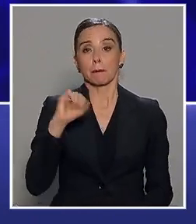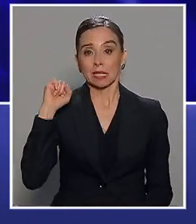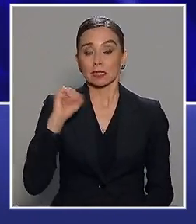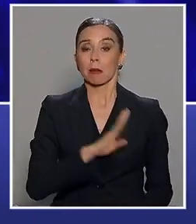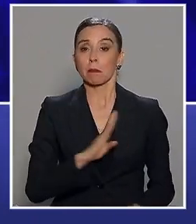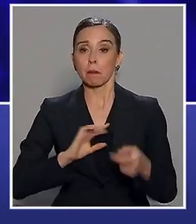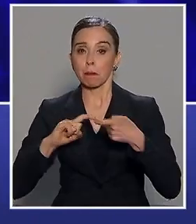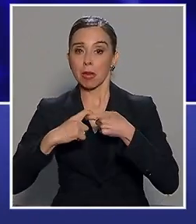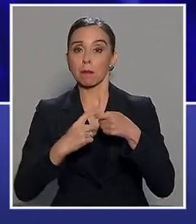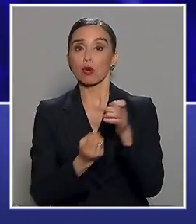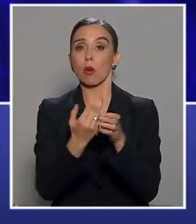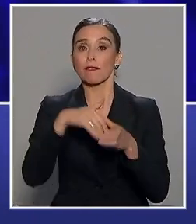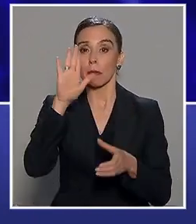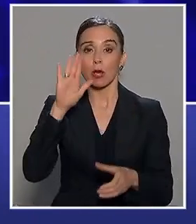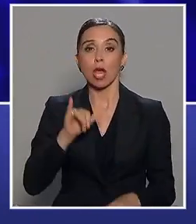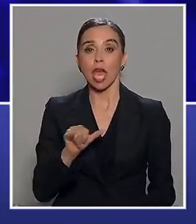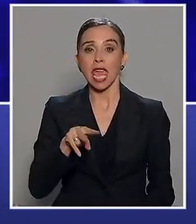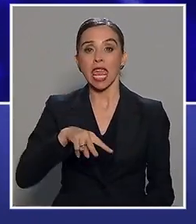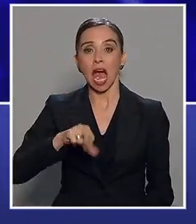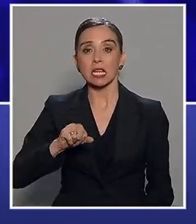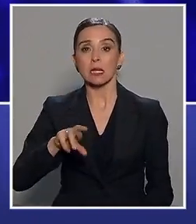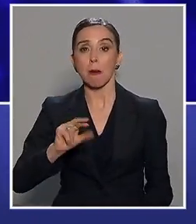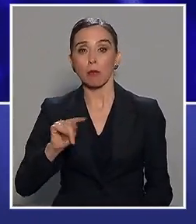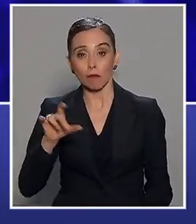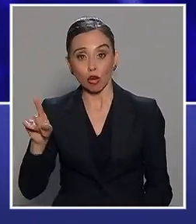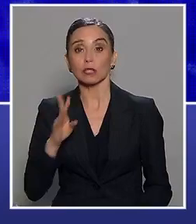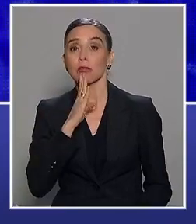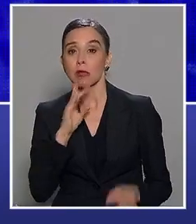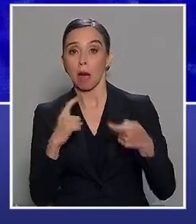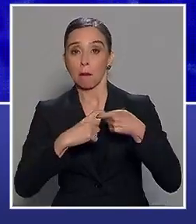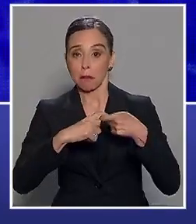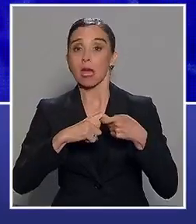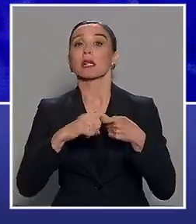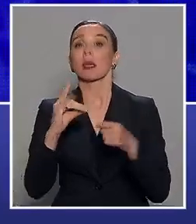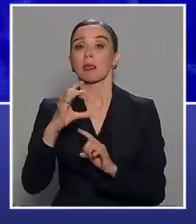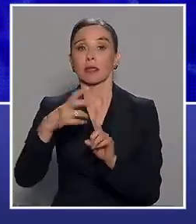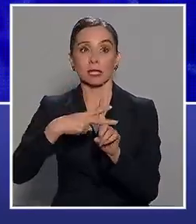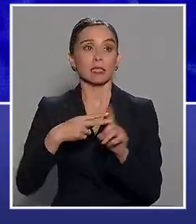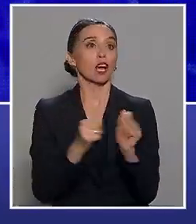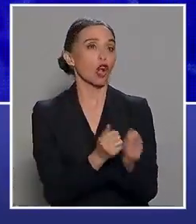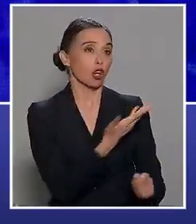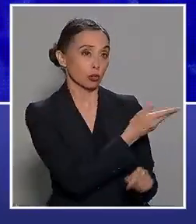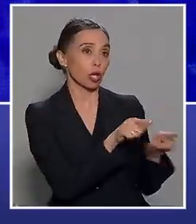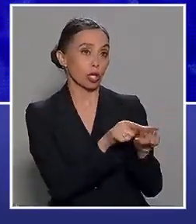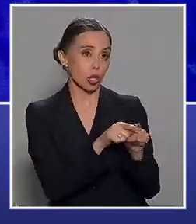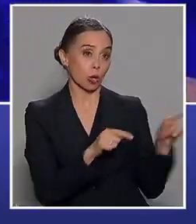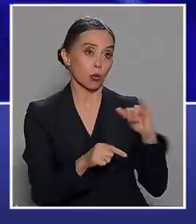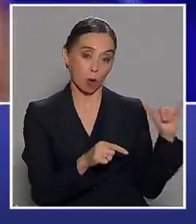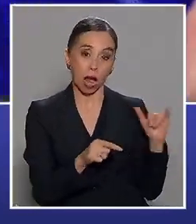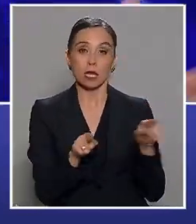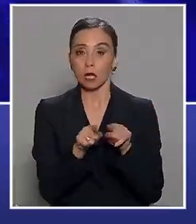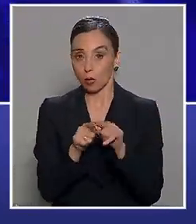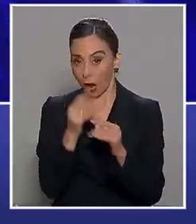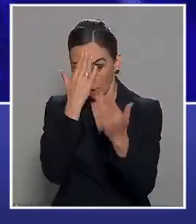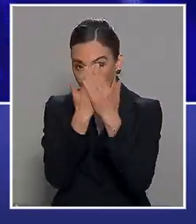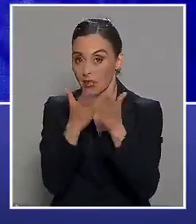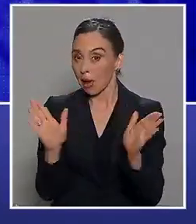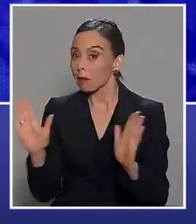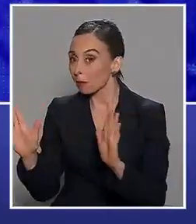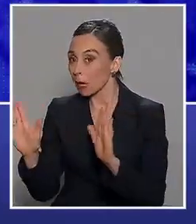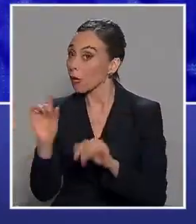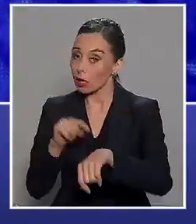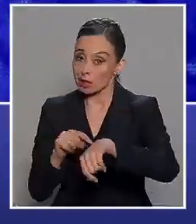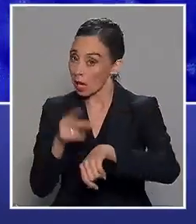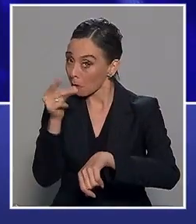se aprobó este también fue parte con la democracia cristiana y igual igual que parte del frente amplio se nombramos el marco general